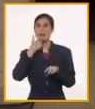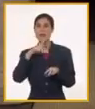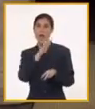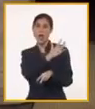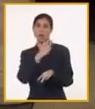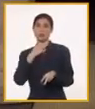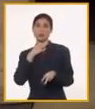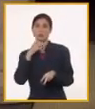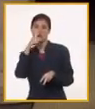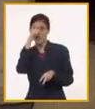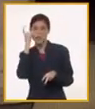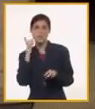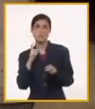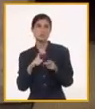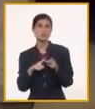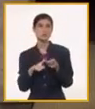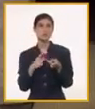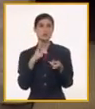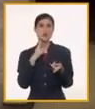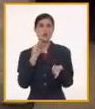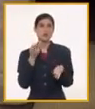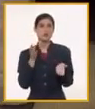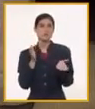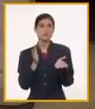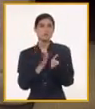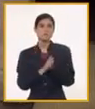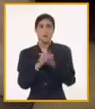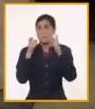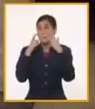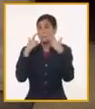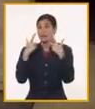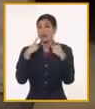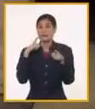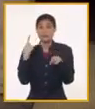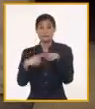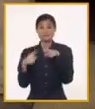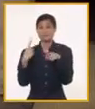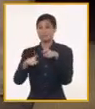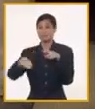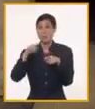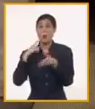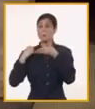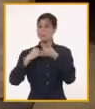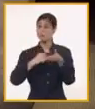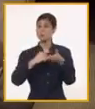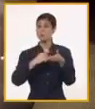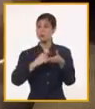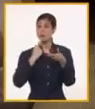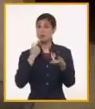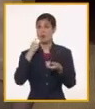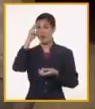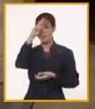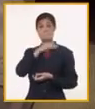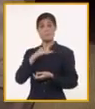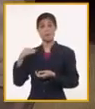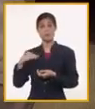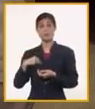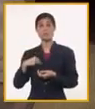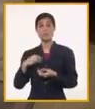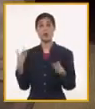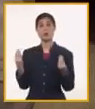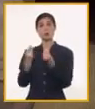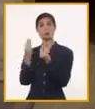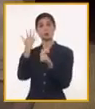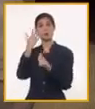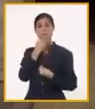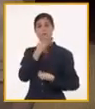un pediatra famoso, Cosmo de Ordóñez, que ayudó mucho en lo de la medicina lo de Fidel,